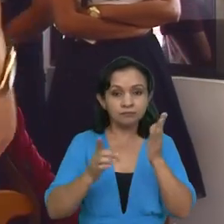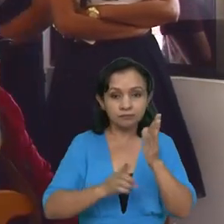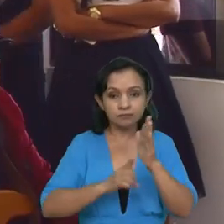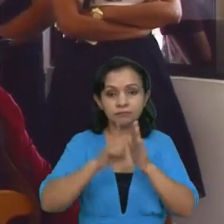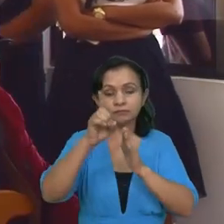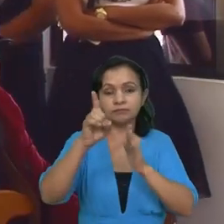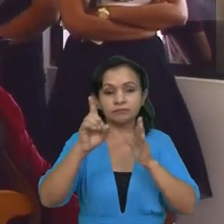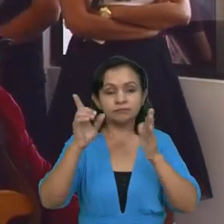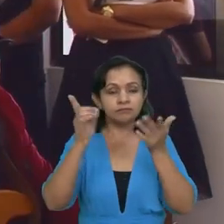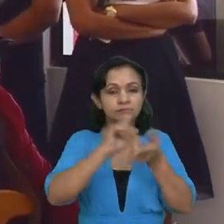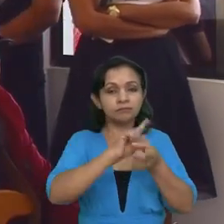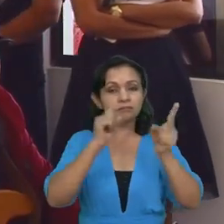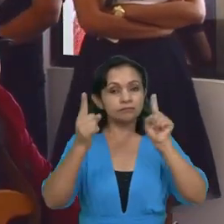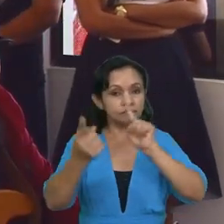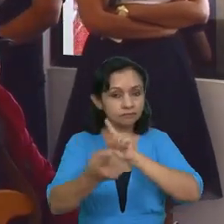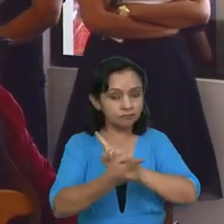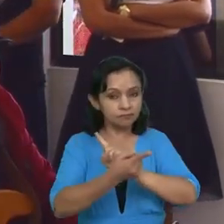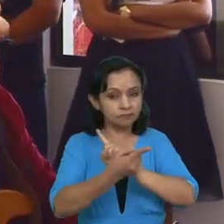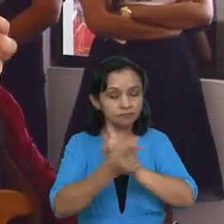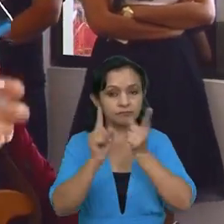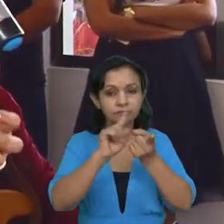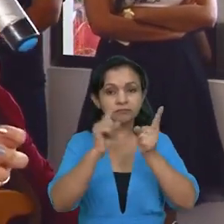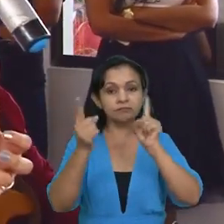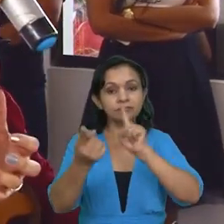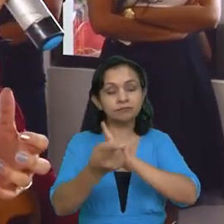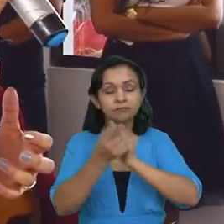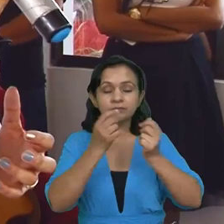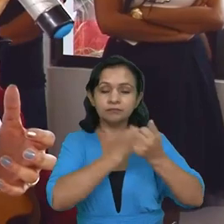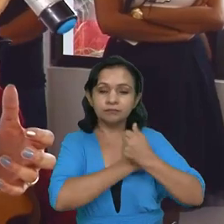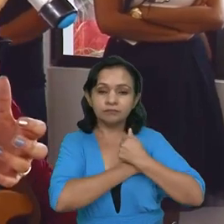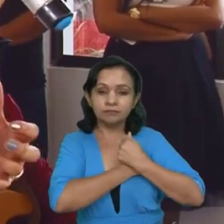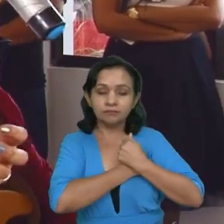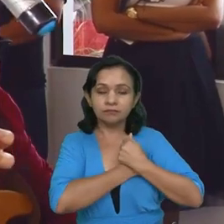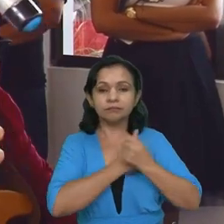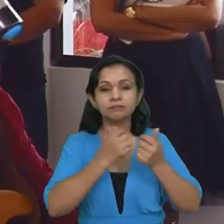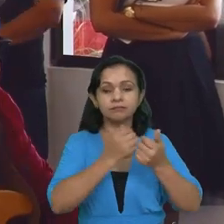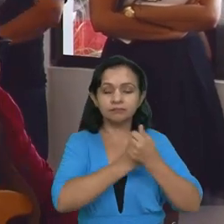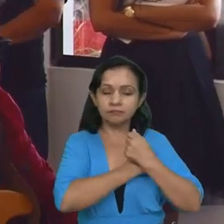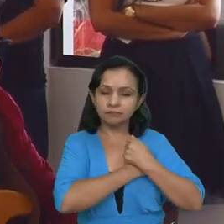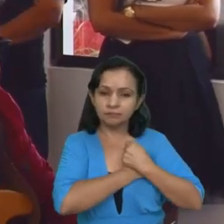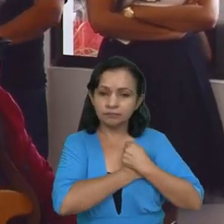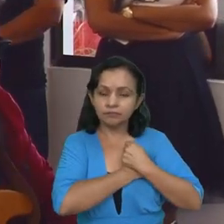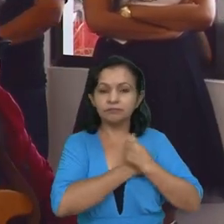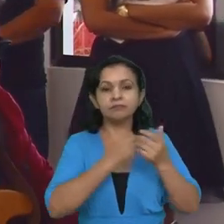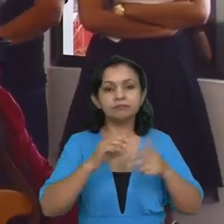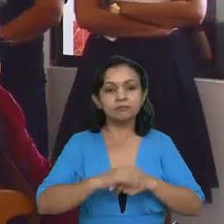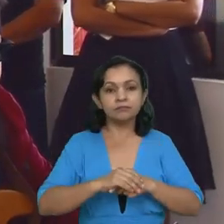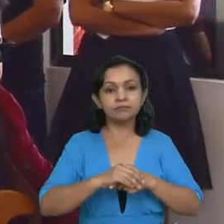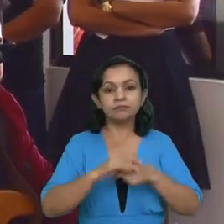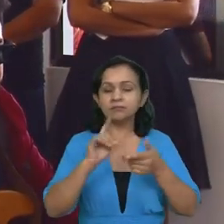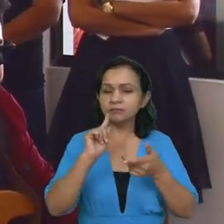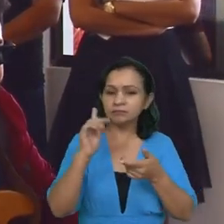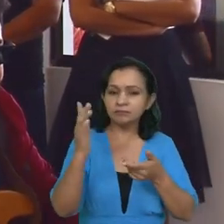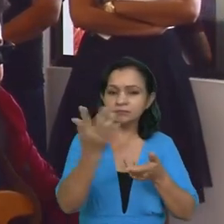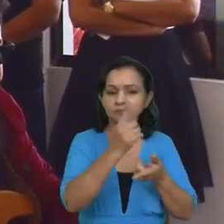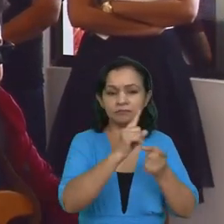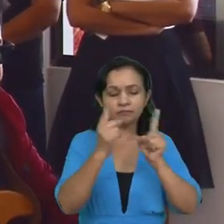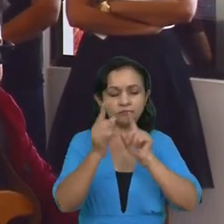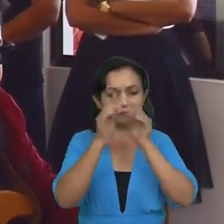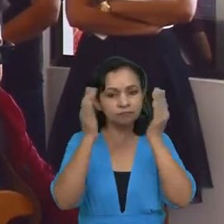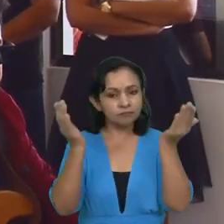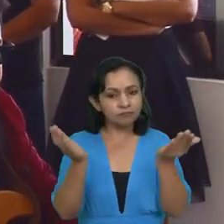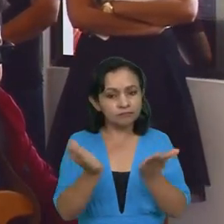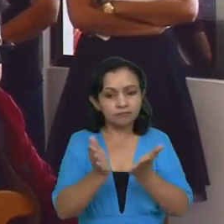transformado pero transformado en amor y el amor es lo que mueve el mundo es el